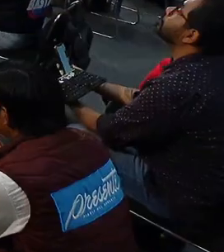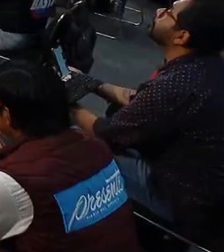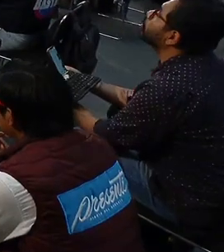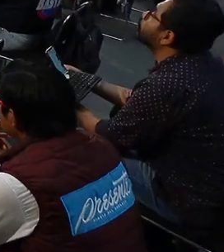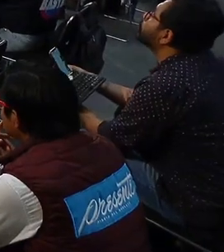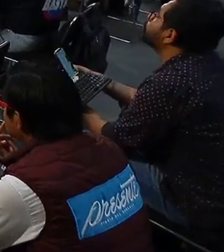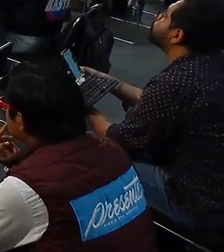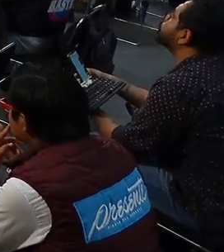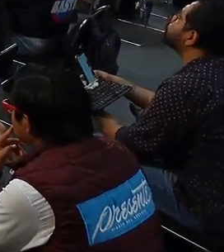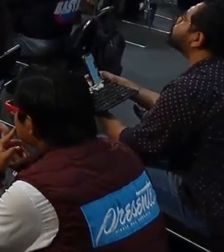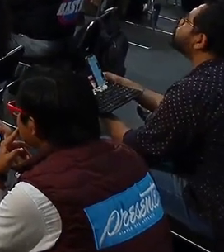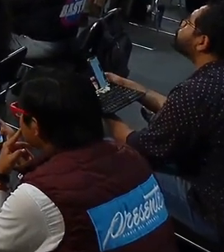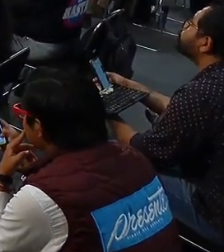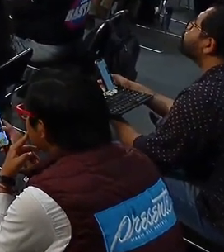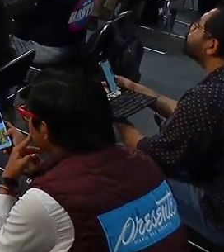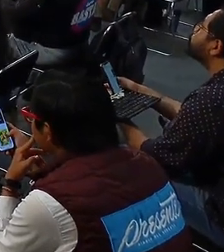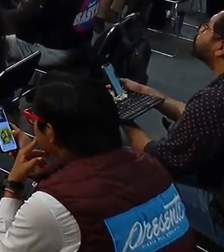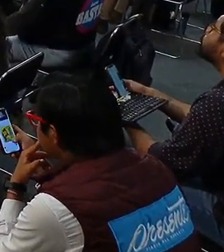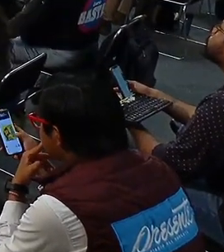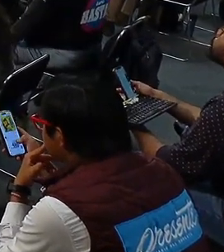Javier.